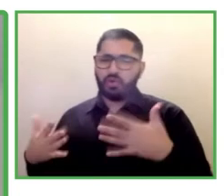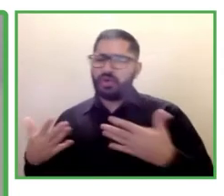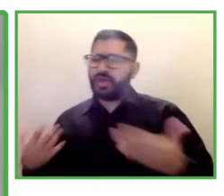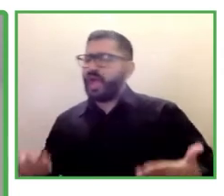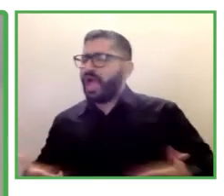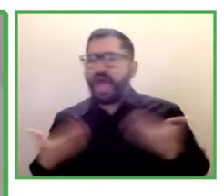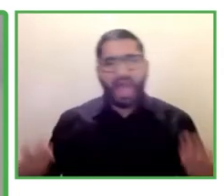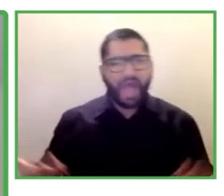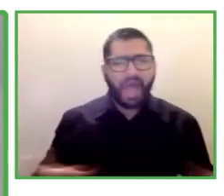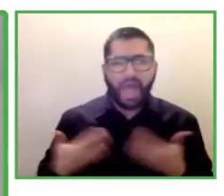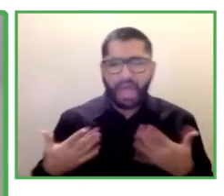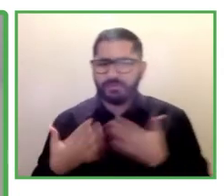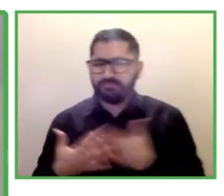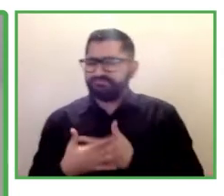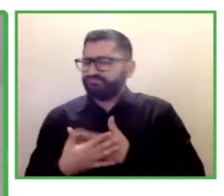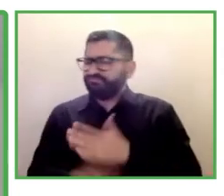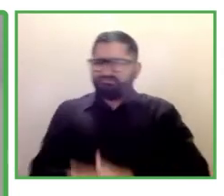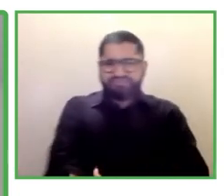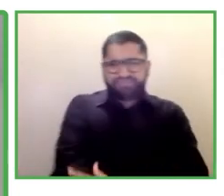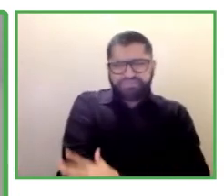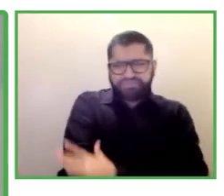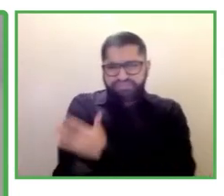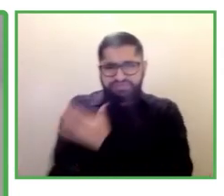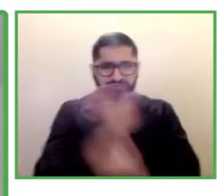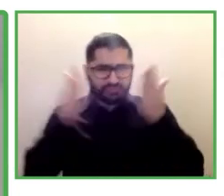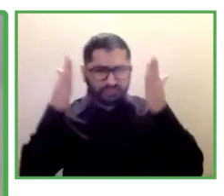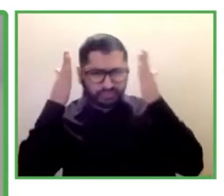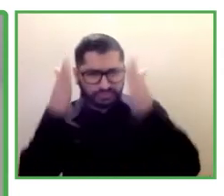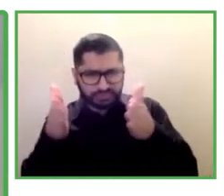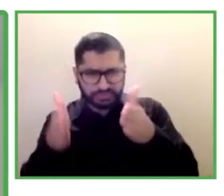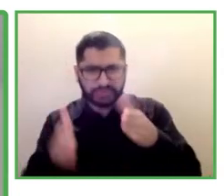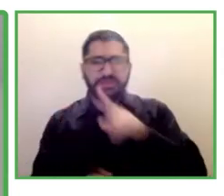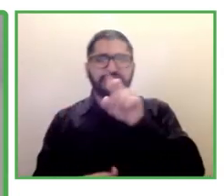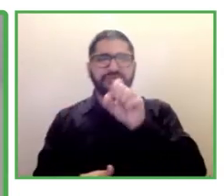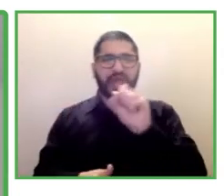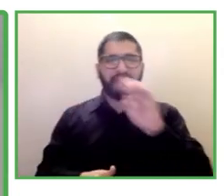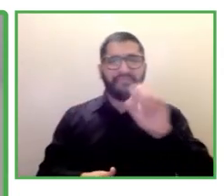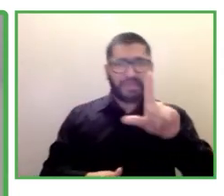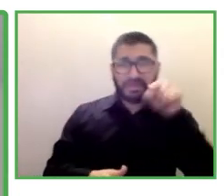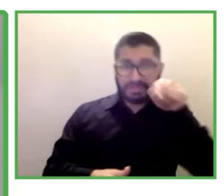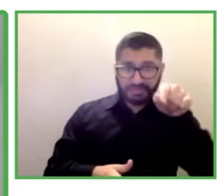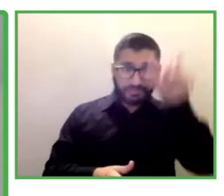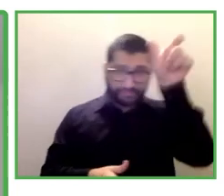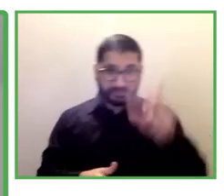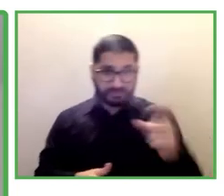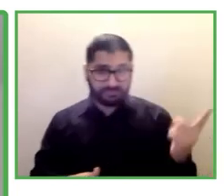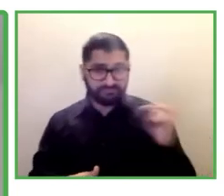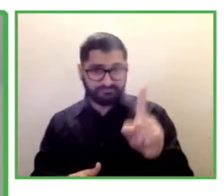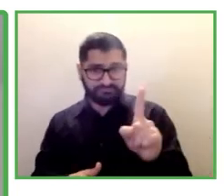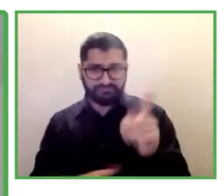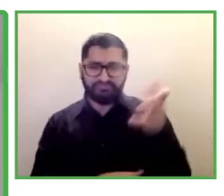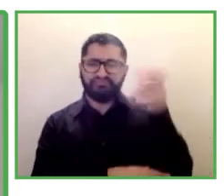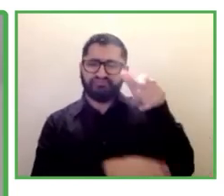del Programa Nacional de la Red Australiana sobre Discapacidad, y va a compartir con nosotros esta